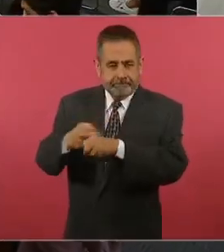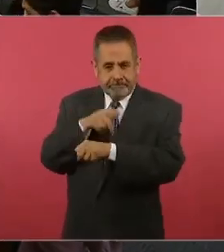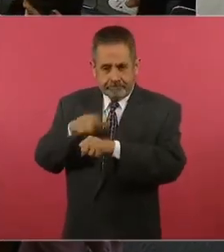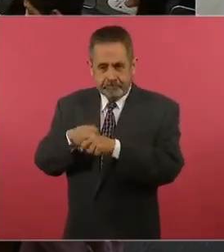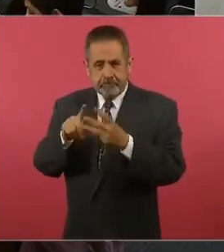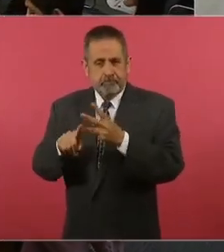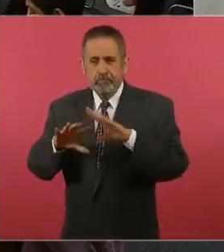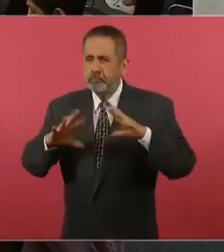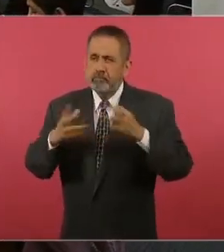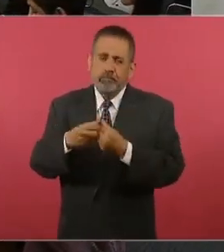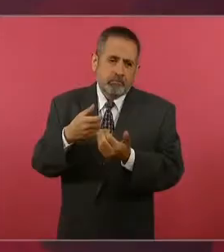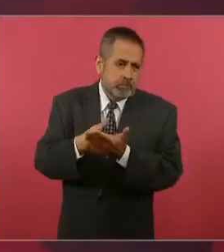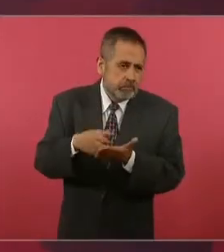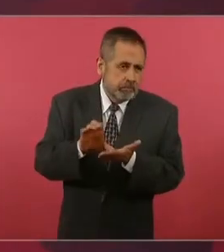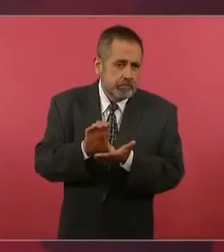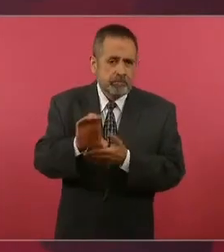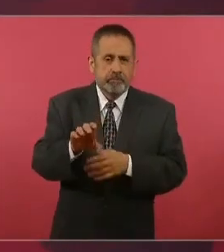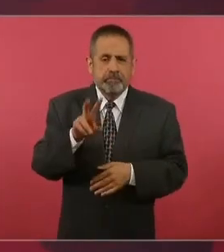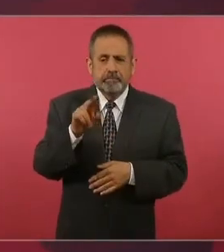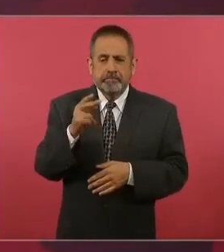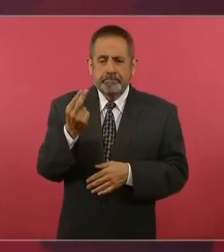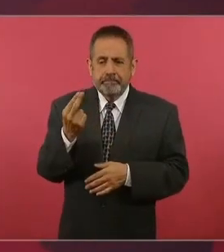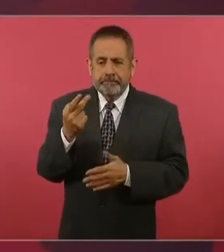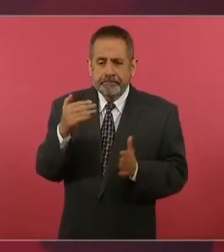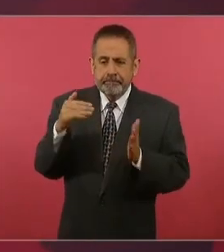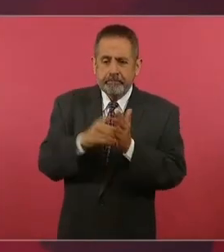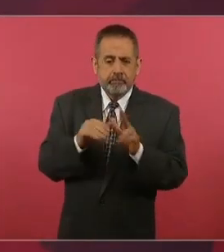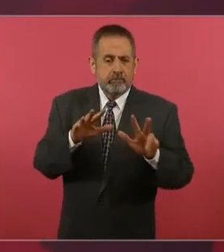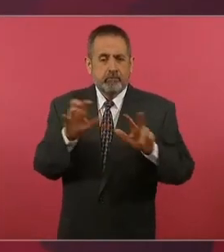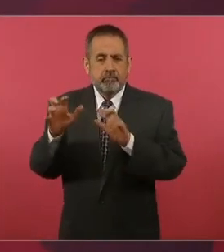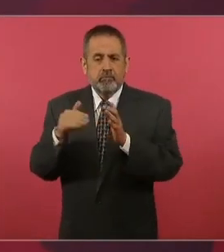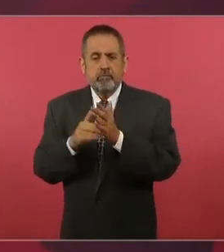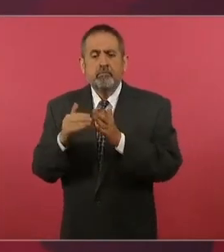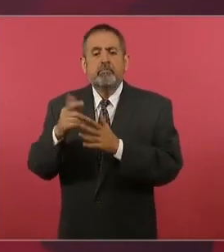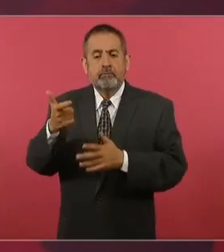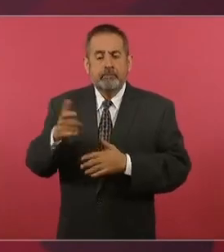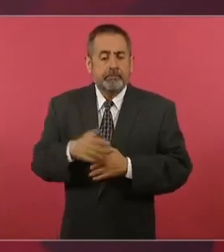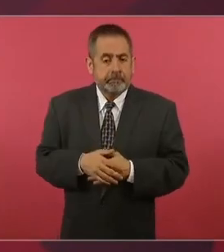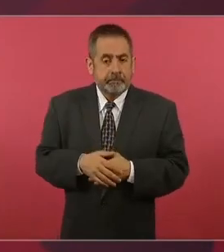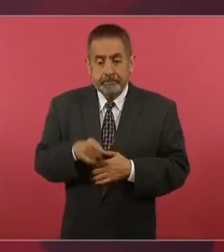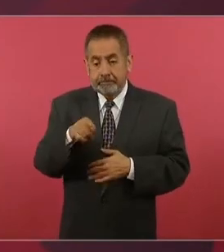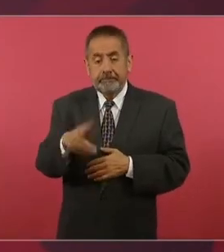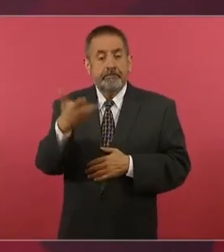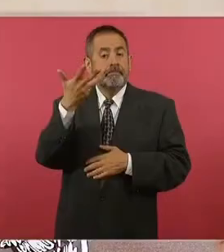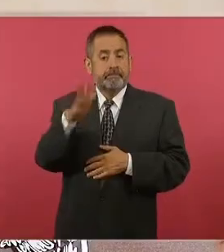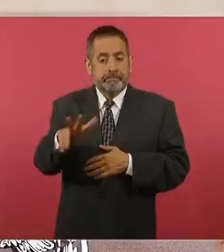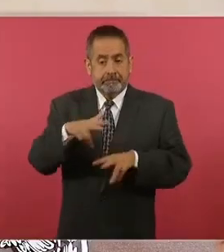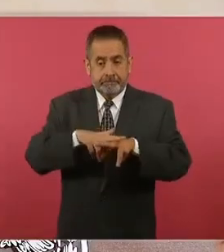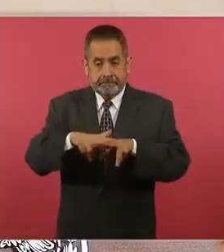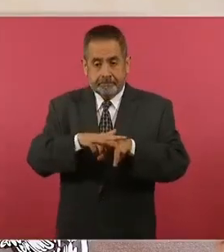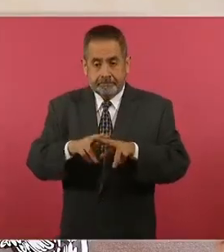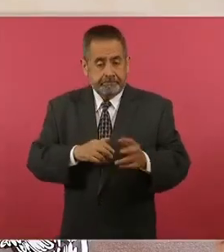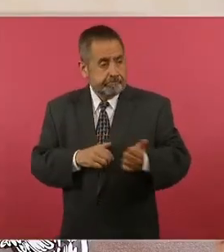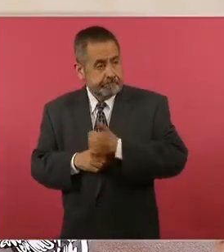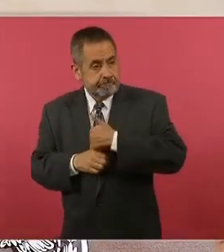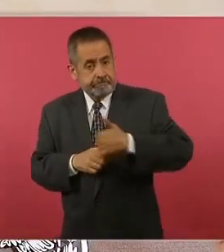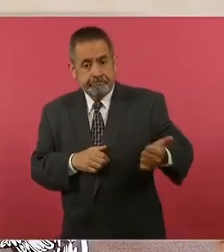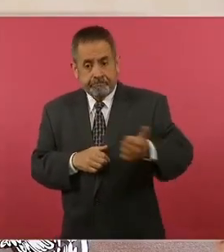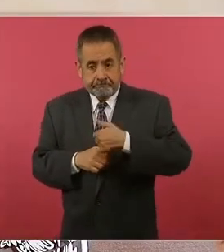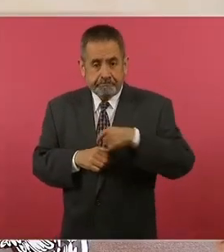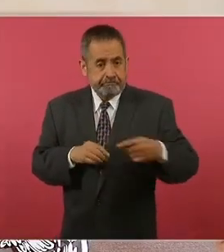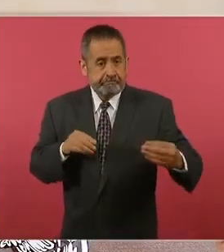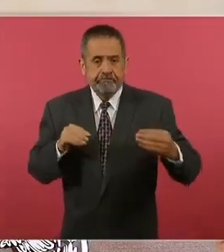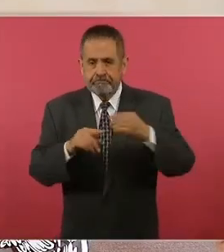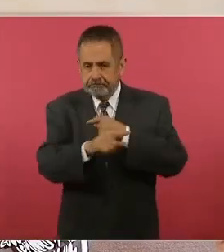un total alrededor de 25,800 millones de pesos. Aquí van a ser 10 trenes. Ahora, para ver los costos de este